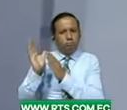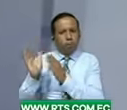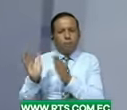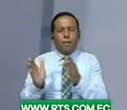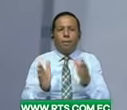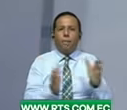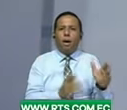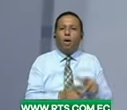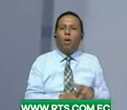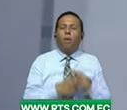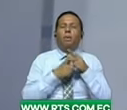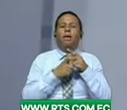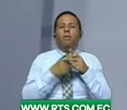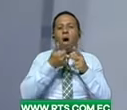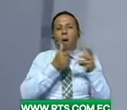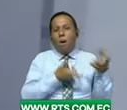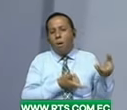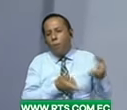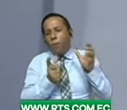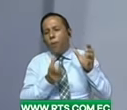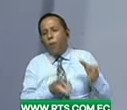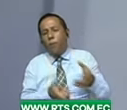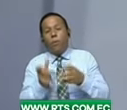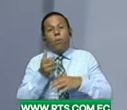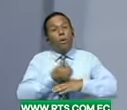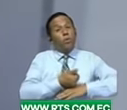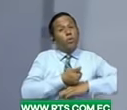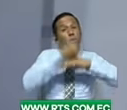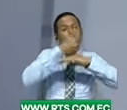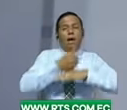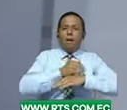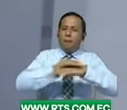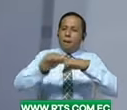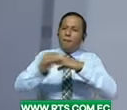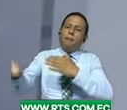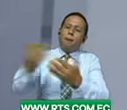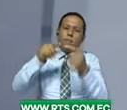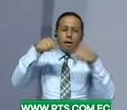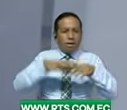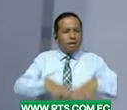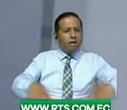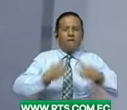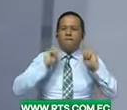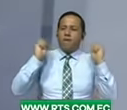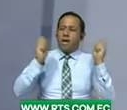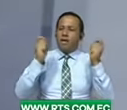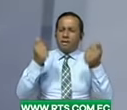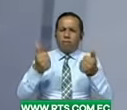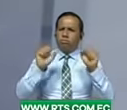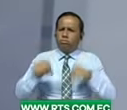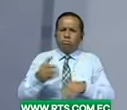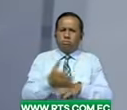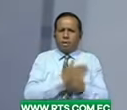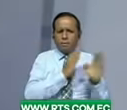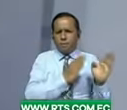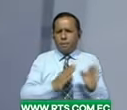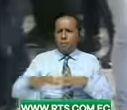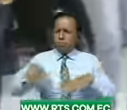el carnaval. Las autoridades invitan a disfrutar de esta tradicional fiesta popular para la que se han preparado varias actividades.